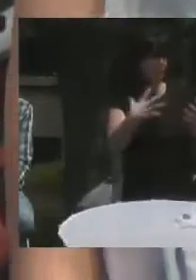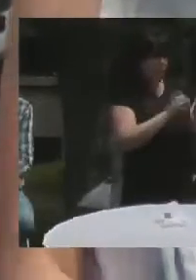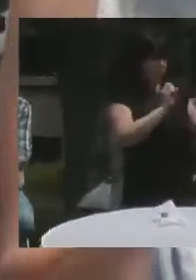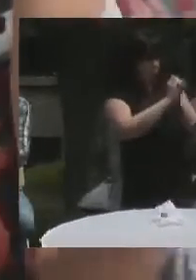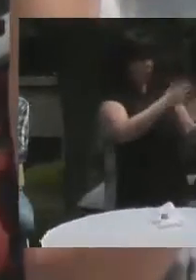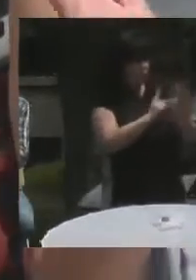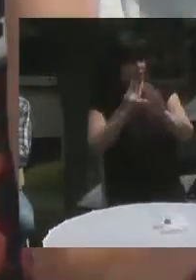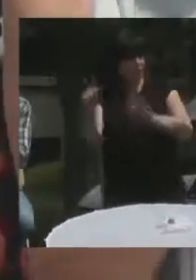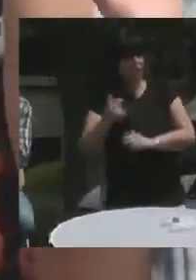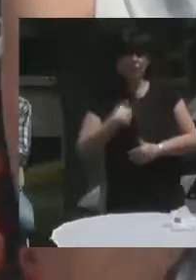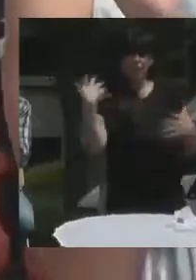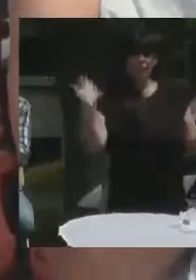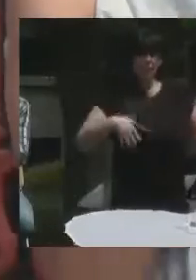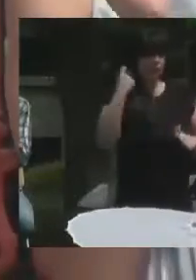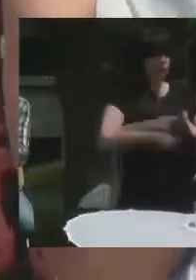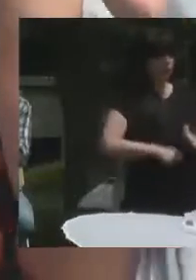É terrible.